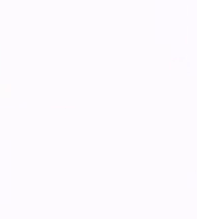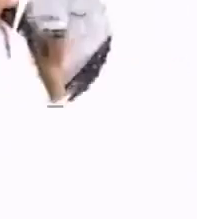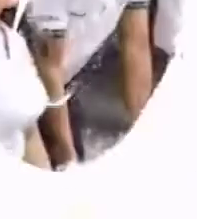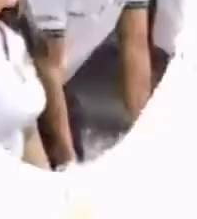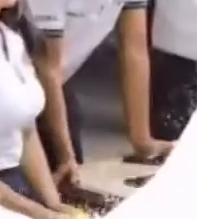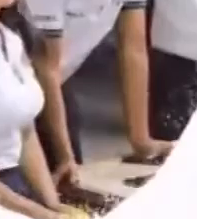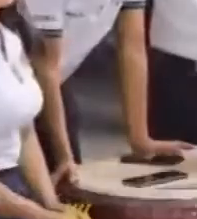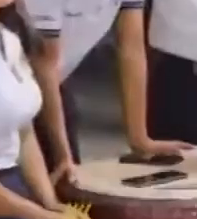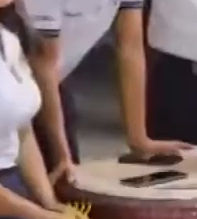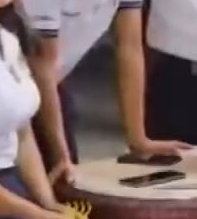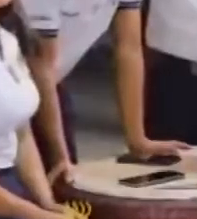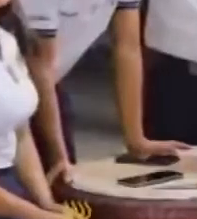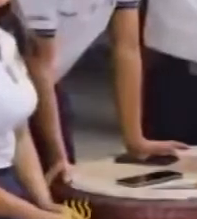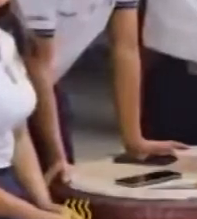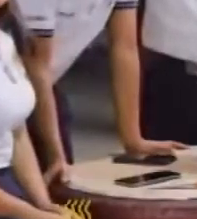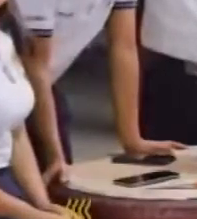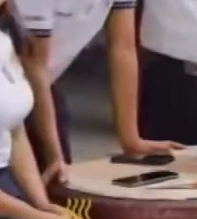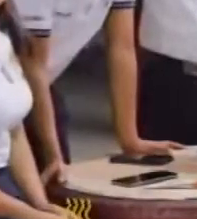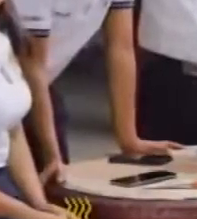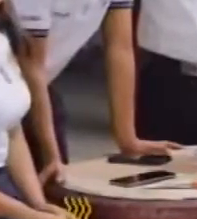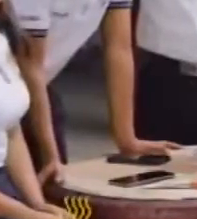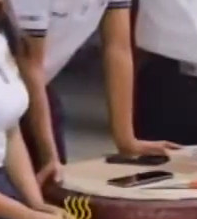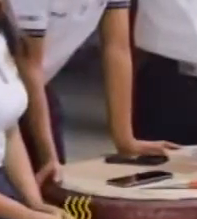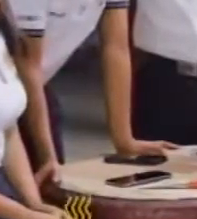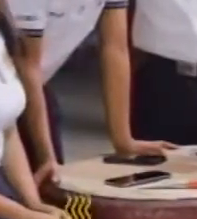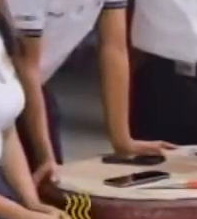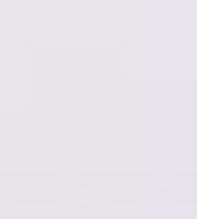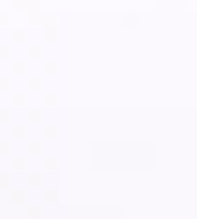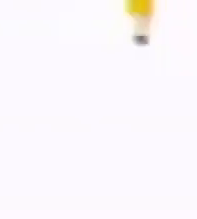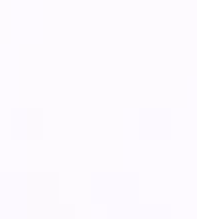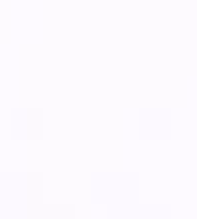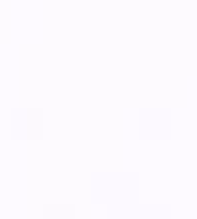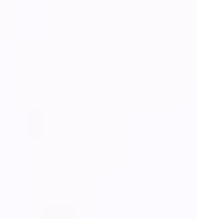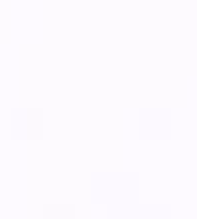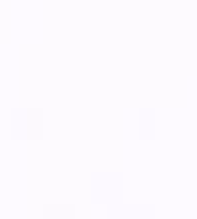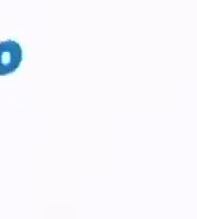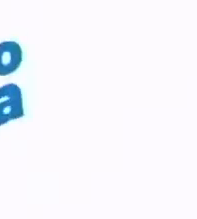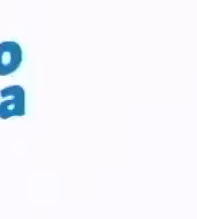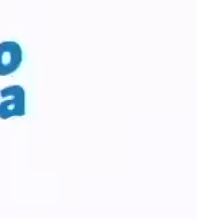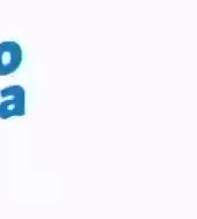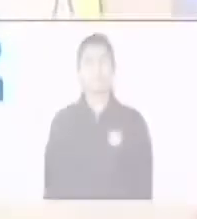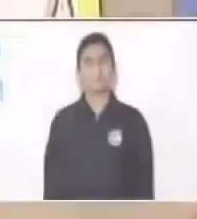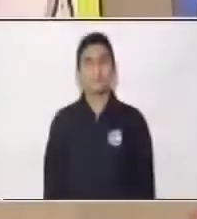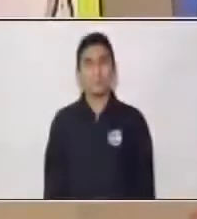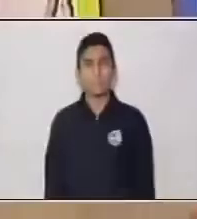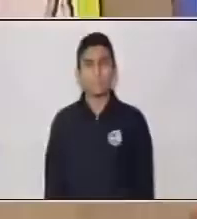A continuación, comunicación y lenguaje, cuarto diversificado.